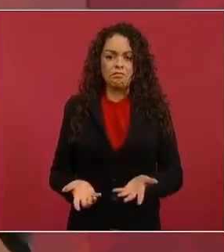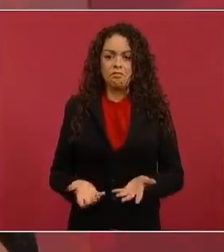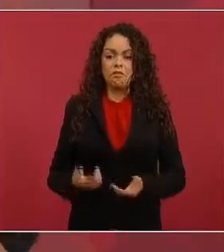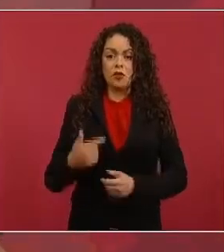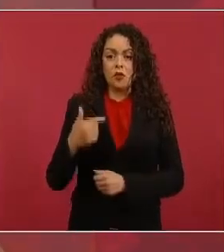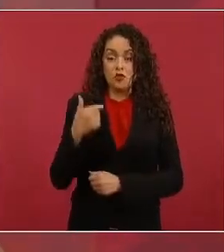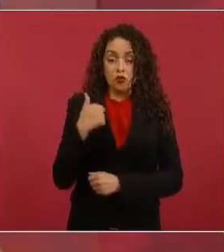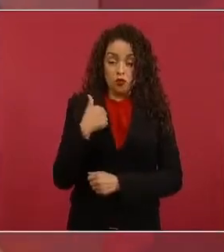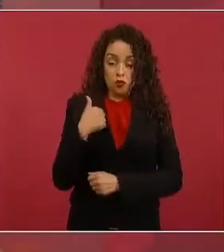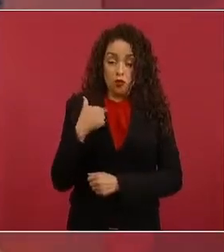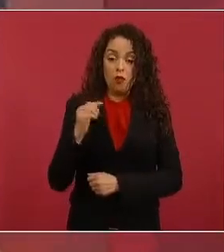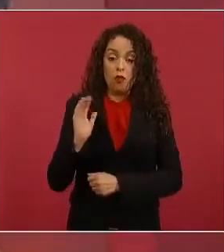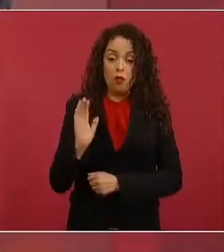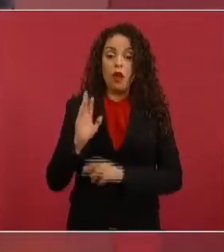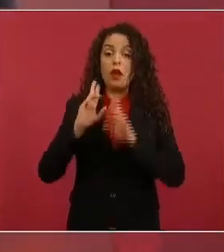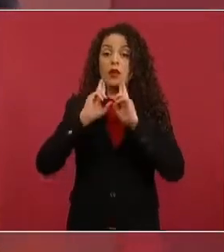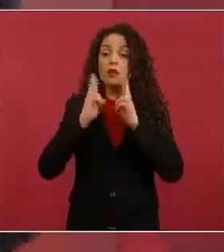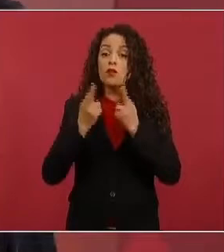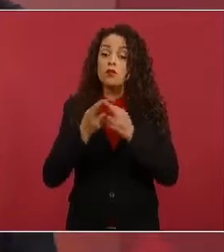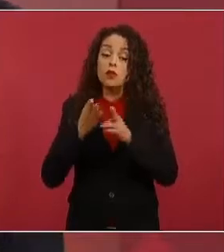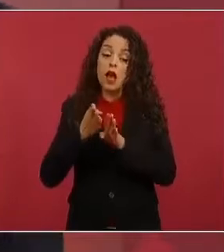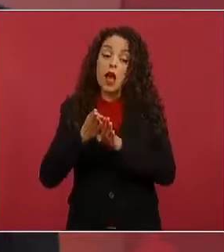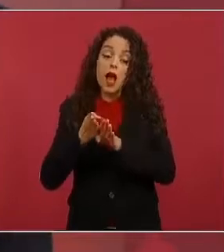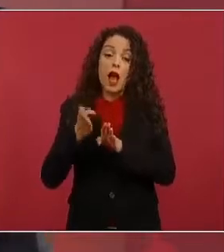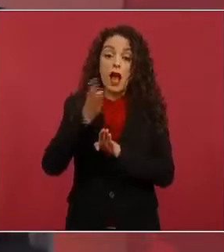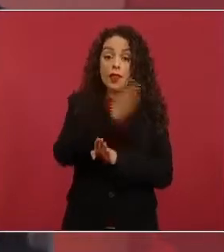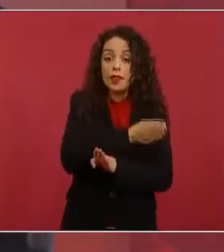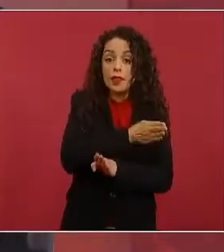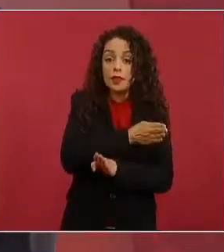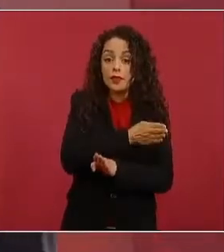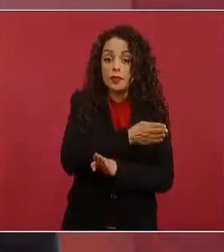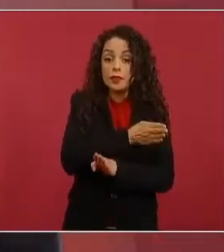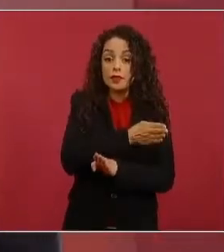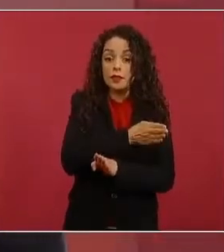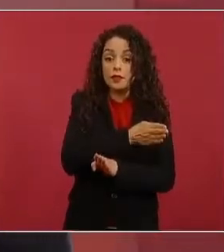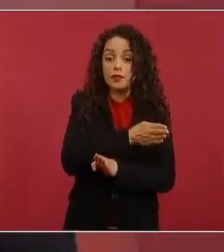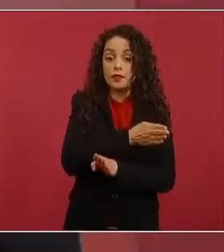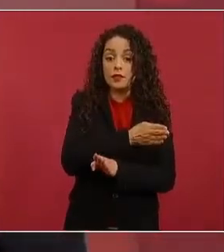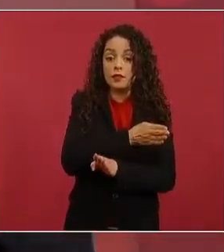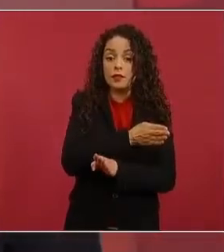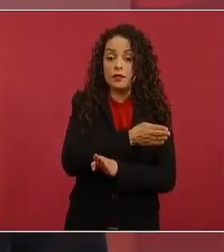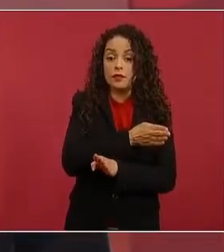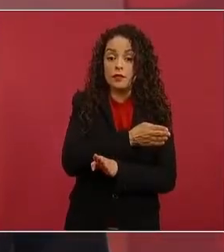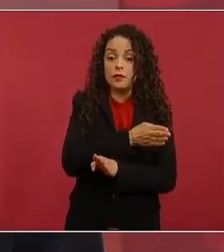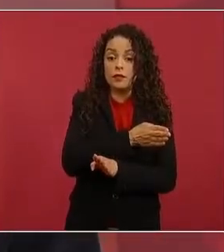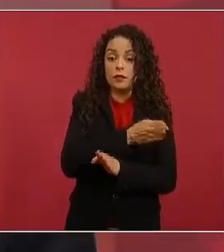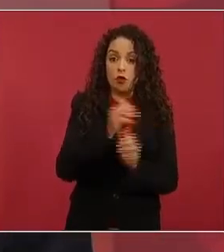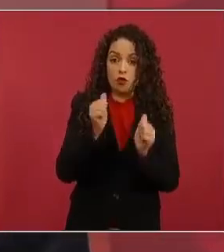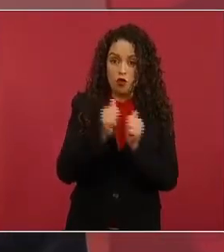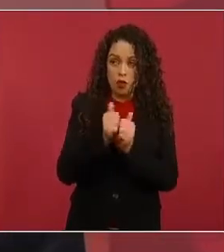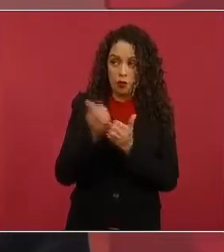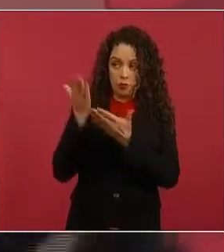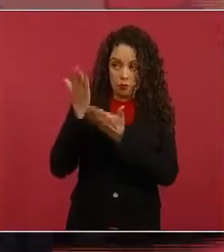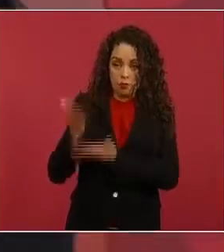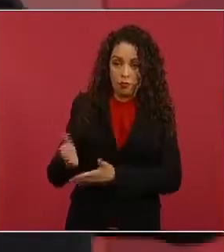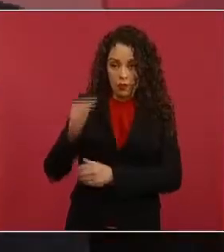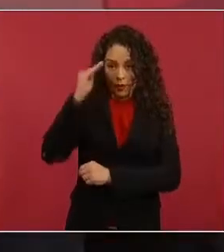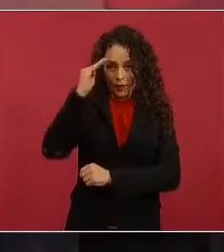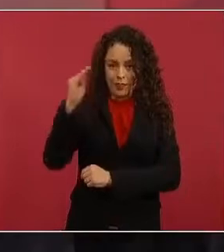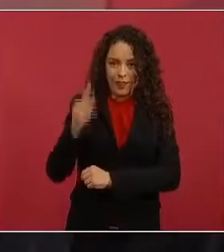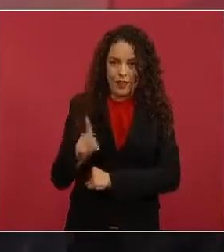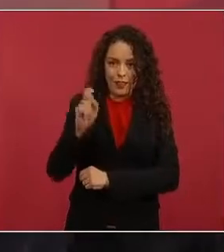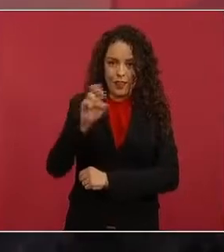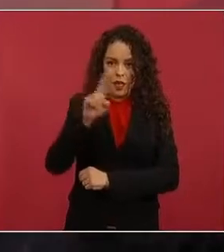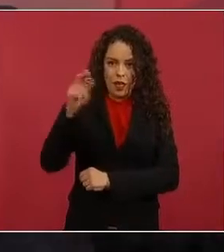yo planteé en una reunión previa que tuvimos con el señor Kerry de que pues